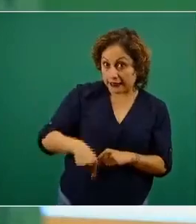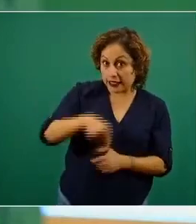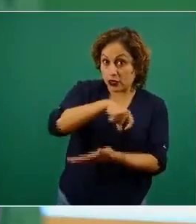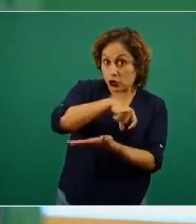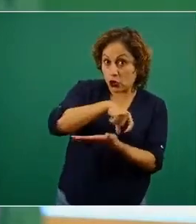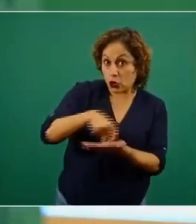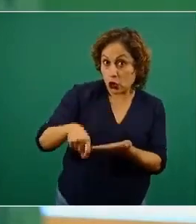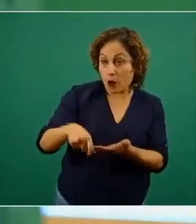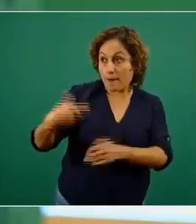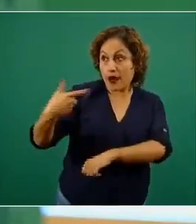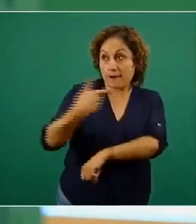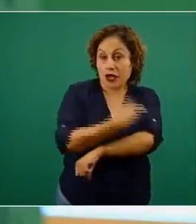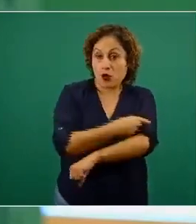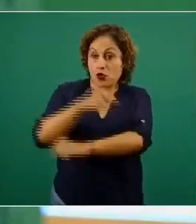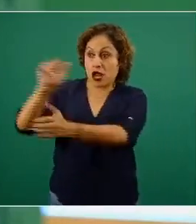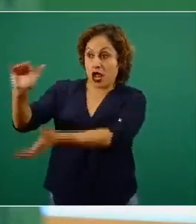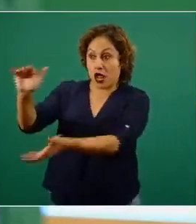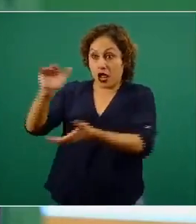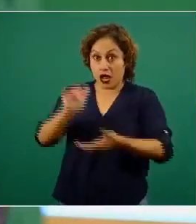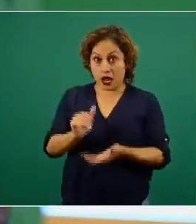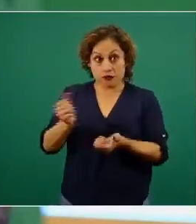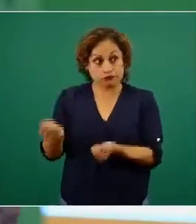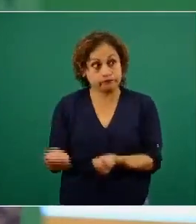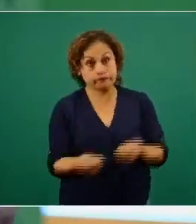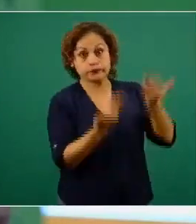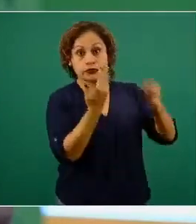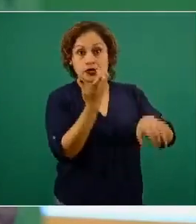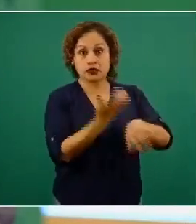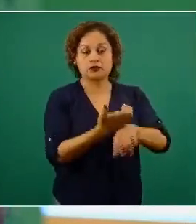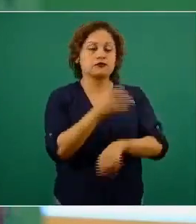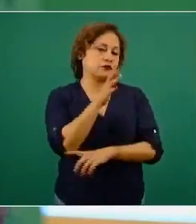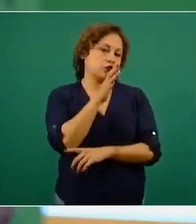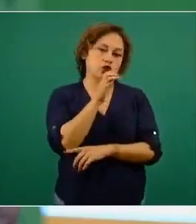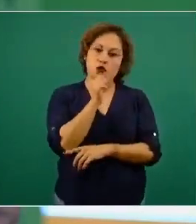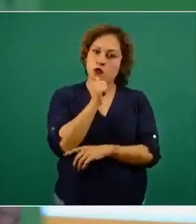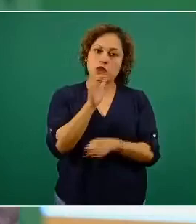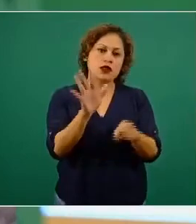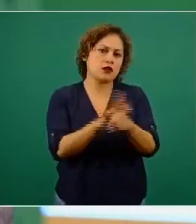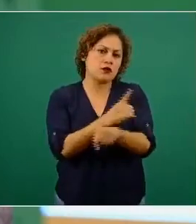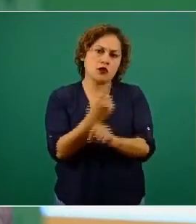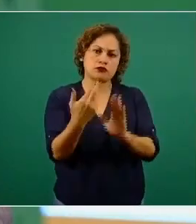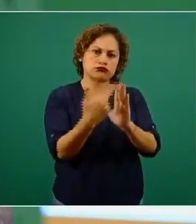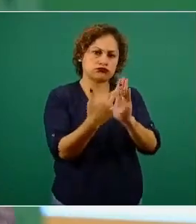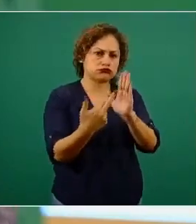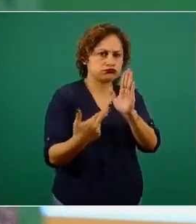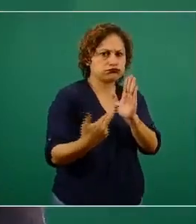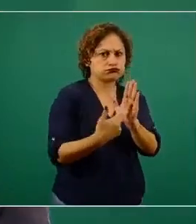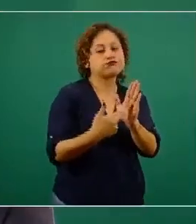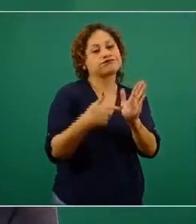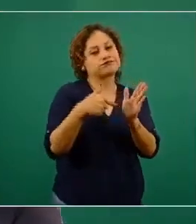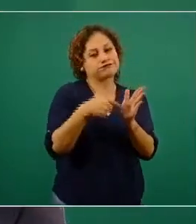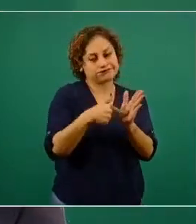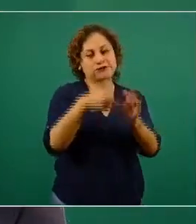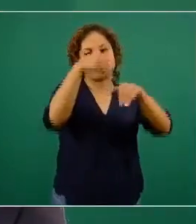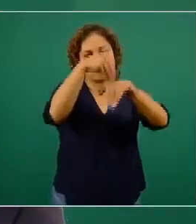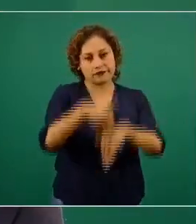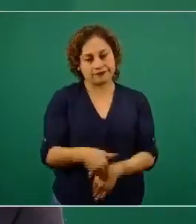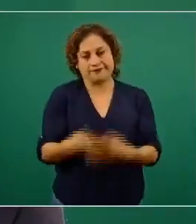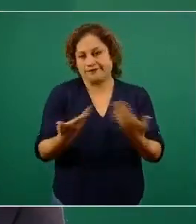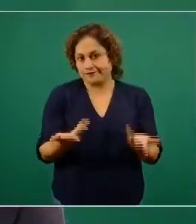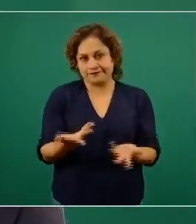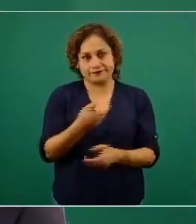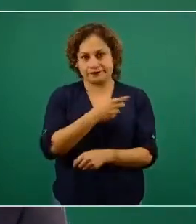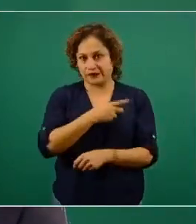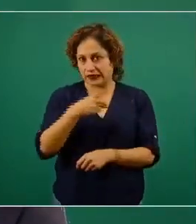transportada hacia Estados Unidos. No puede ser por múltiples razones legales, de regulación sanitaria, etcétera. Pero si